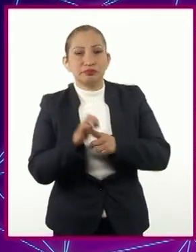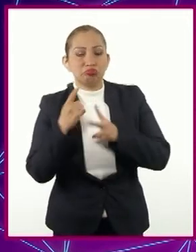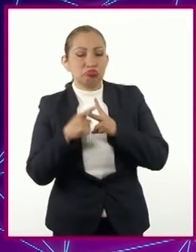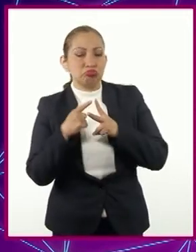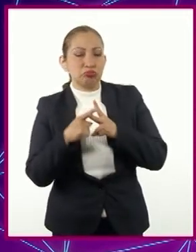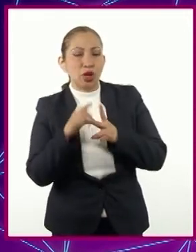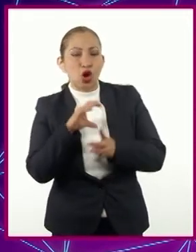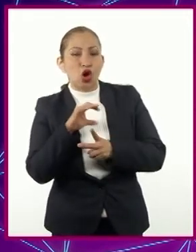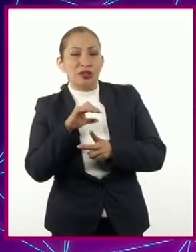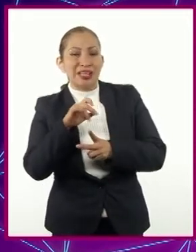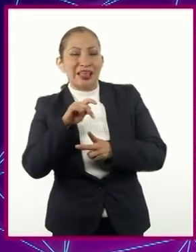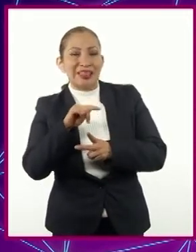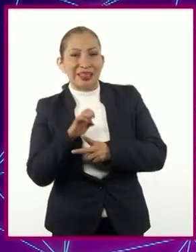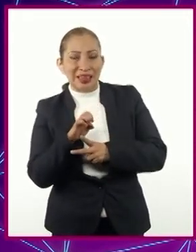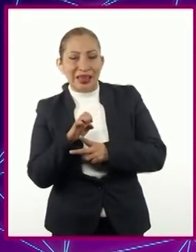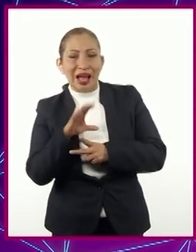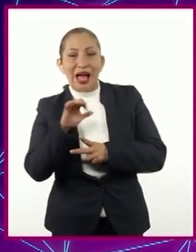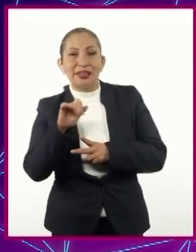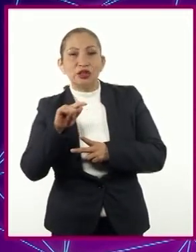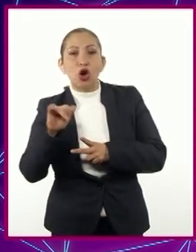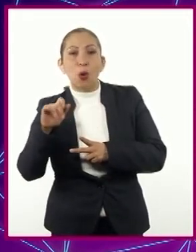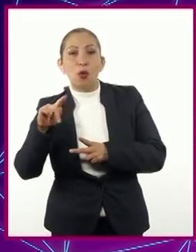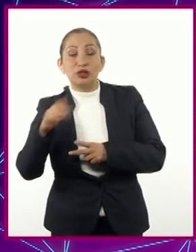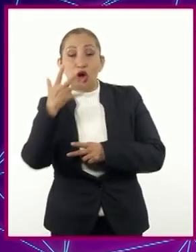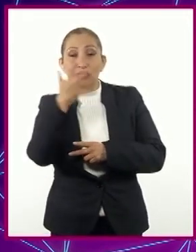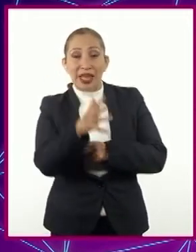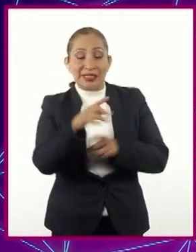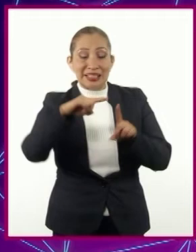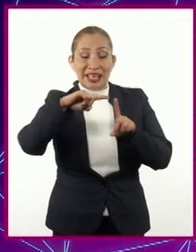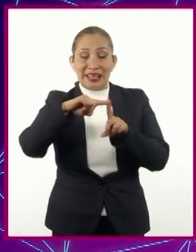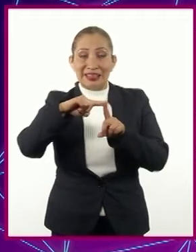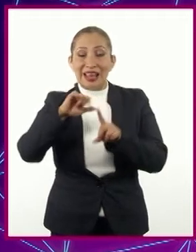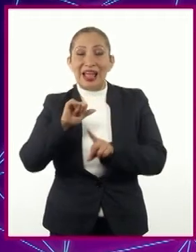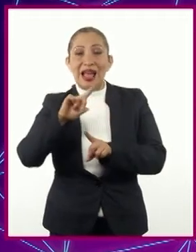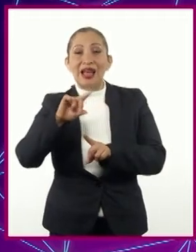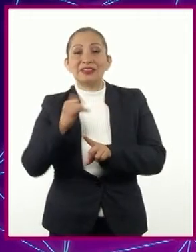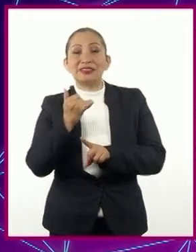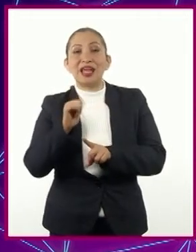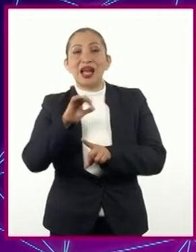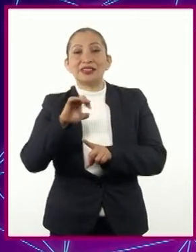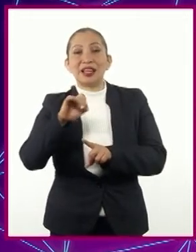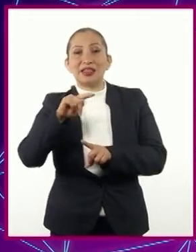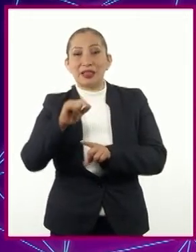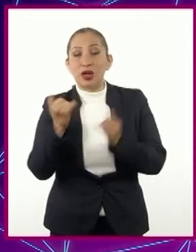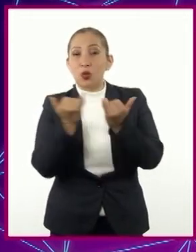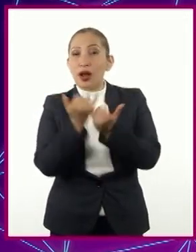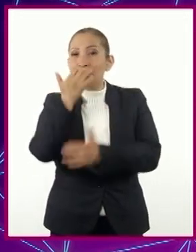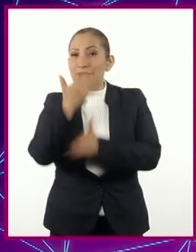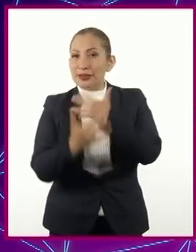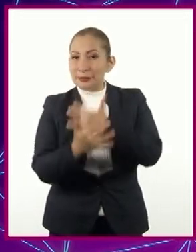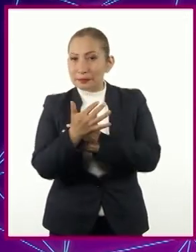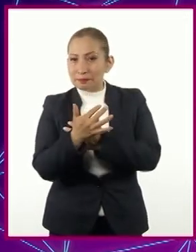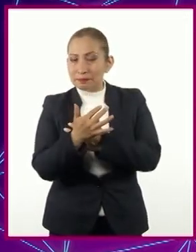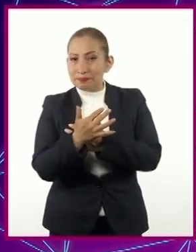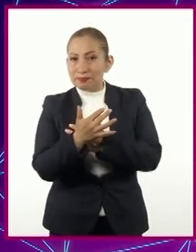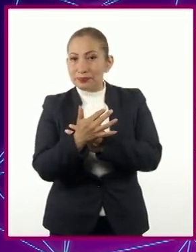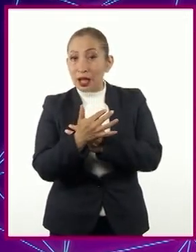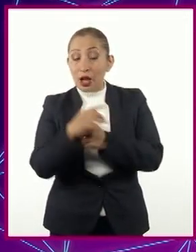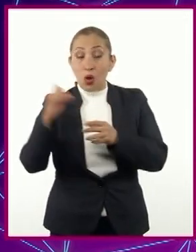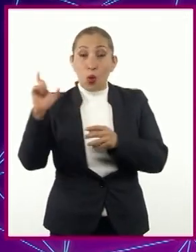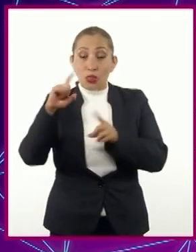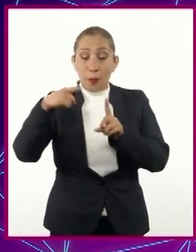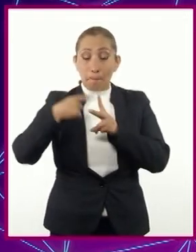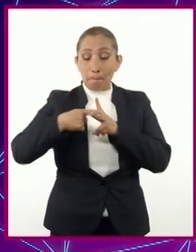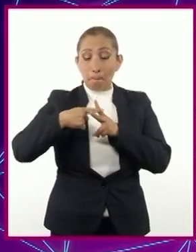cociente del cateto opuesto, que es igual a 10 entre el cateto adyacente, que es igual a 15. Al